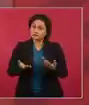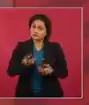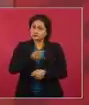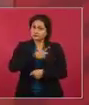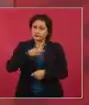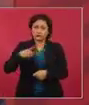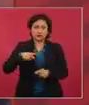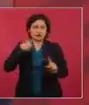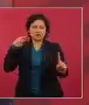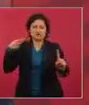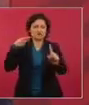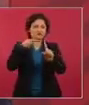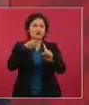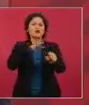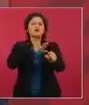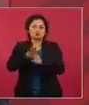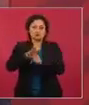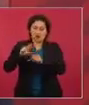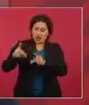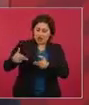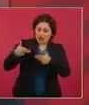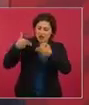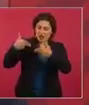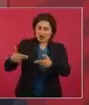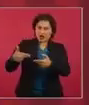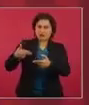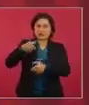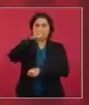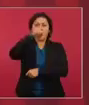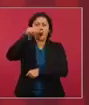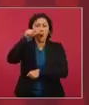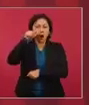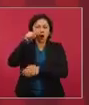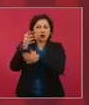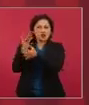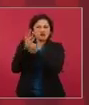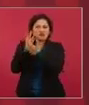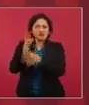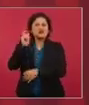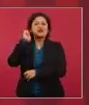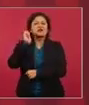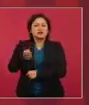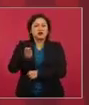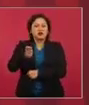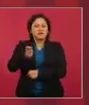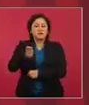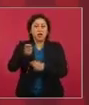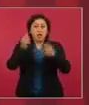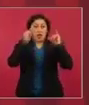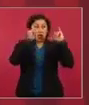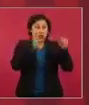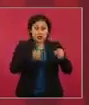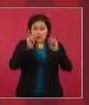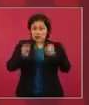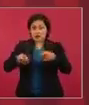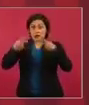valer el principio juarista de que entre los individuos como entre las naciones el respeto